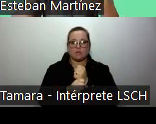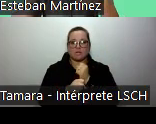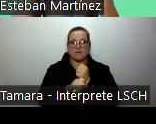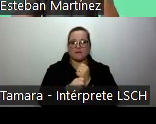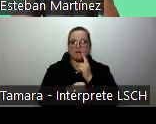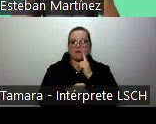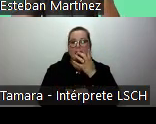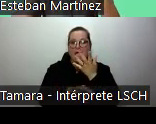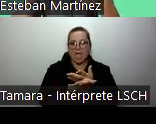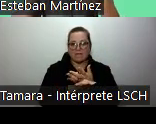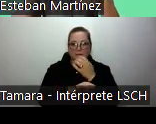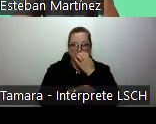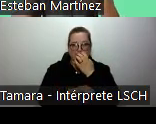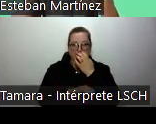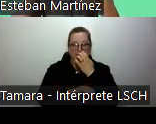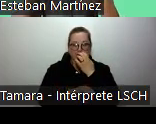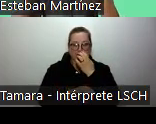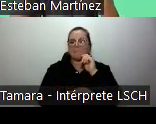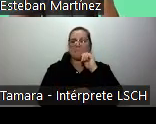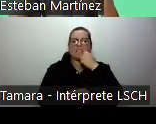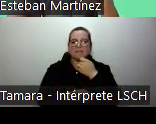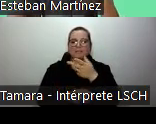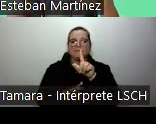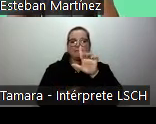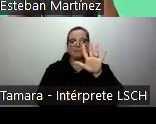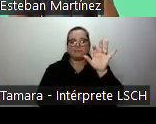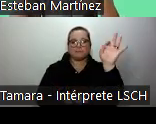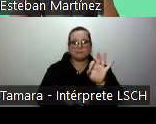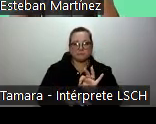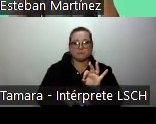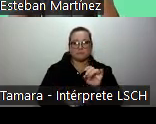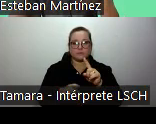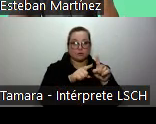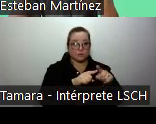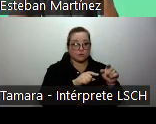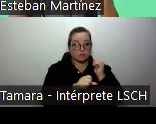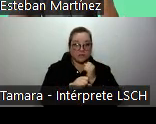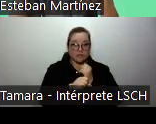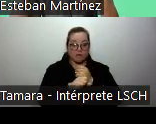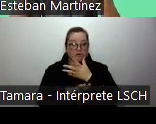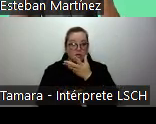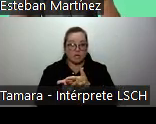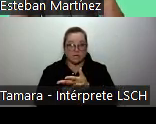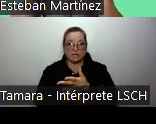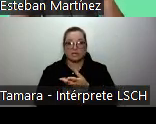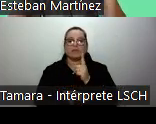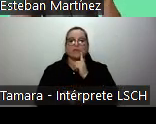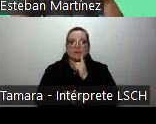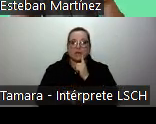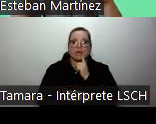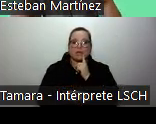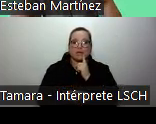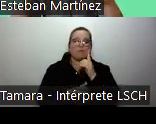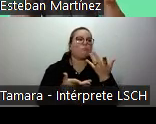disponibles Qué significa esto que el 75 por de las vacantes disponibles para trabajar se llenan a través de